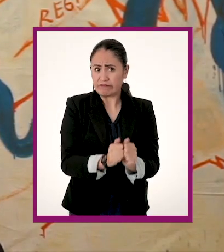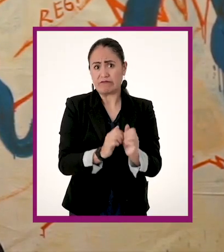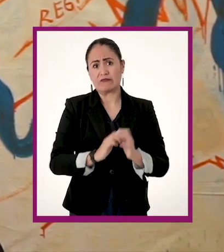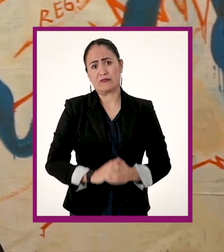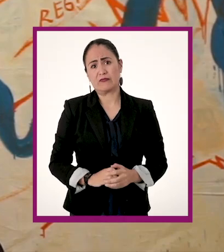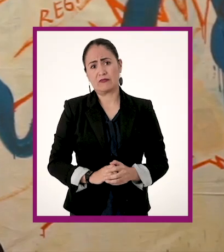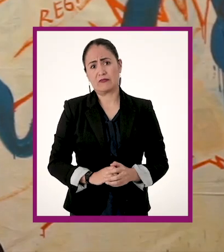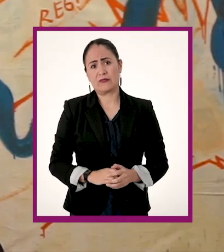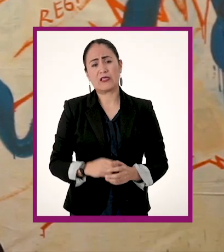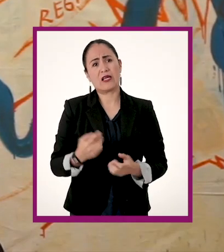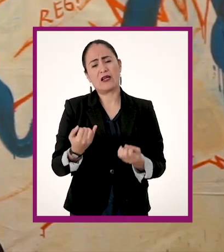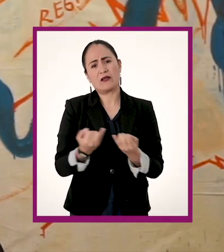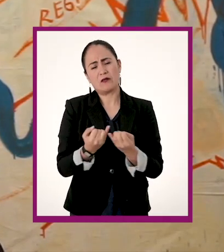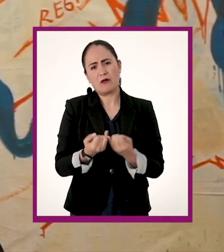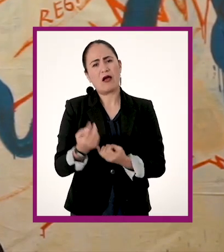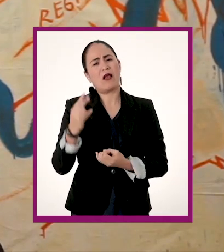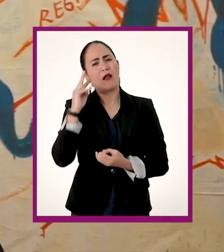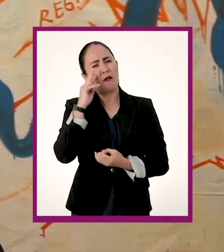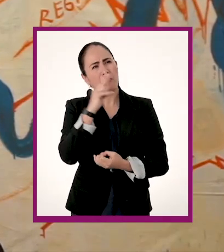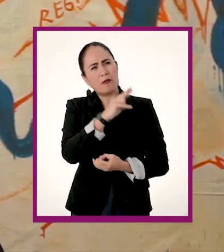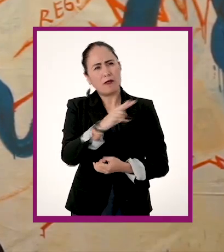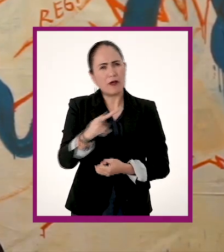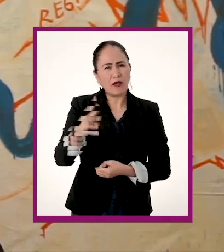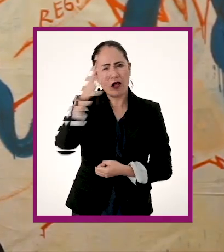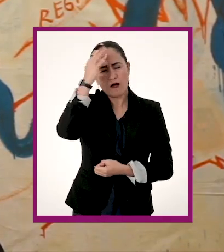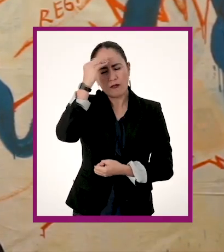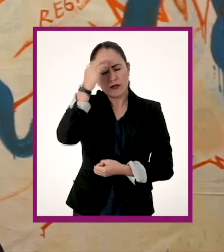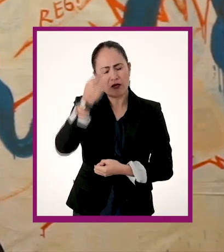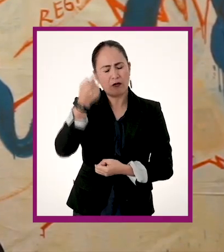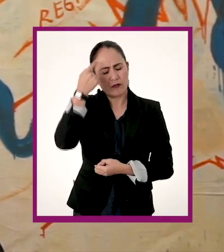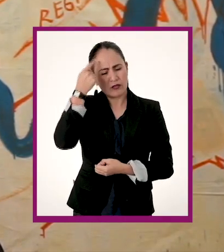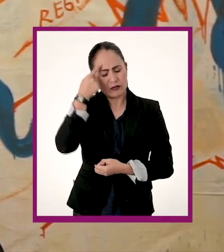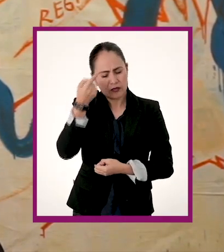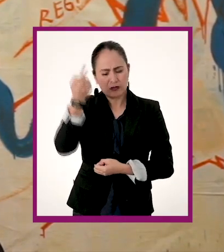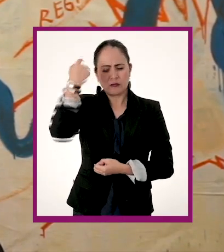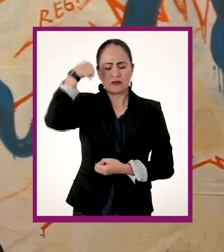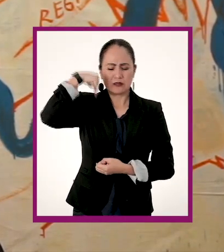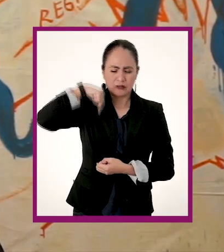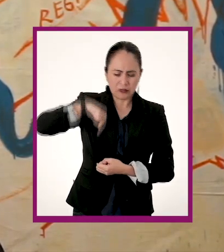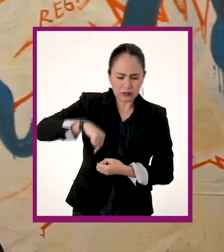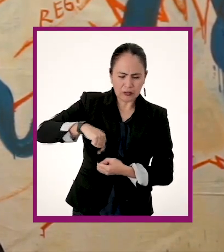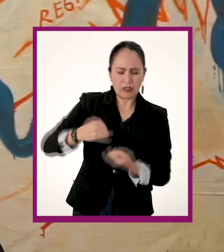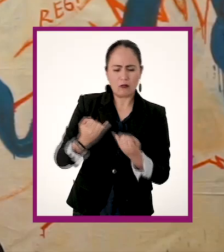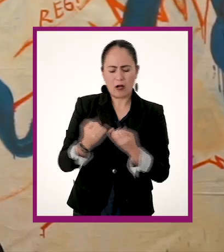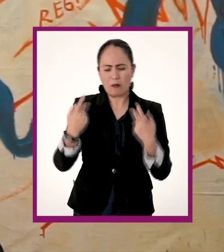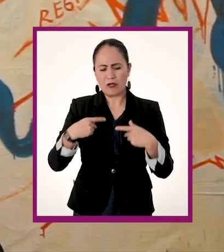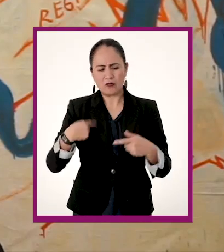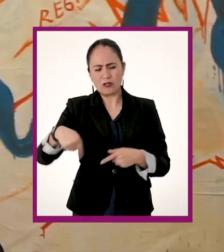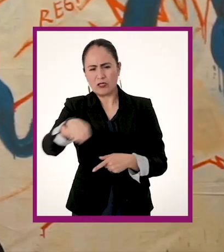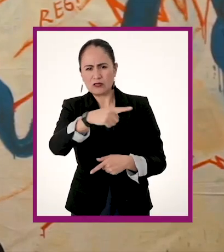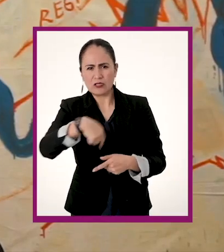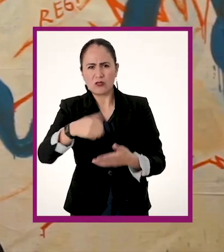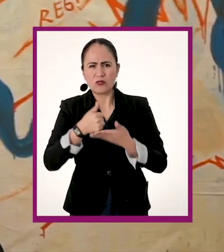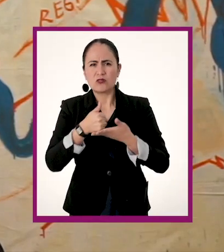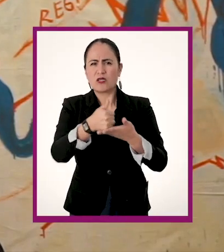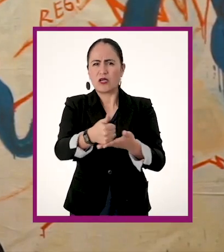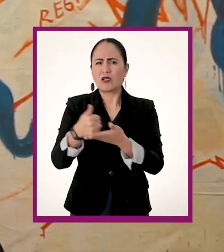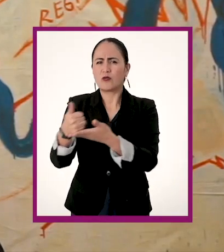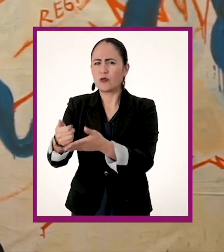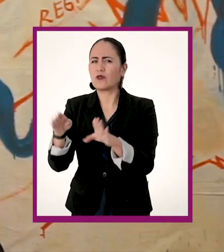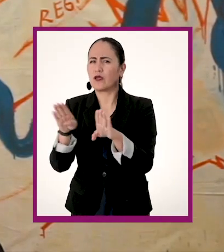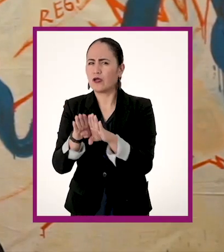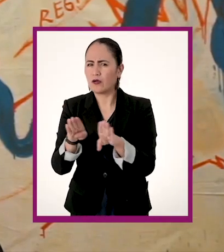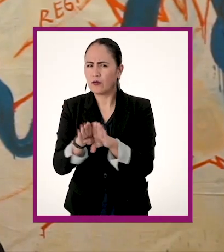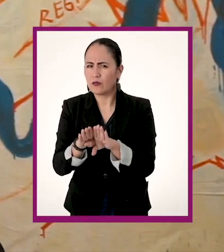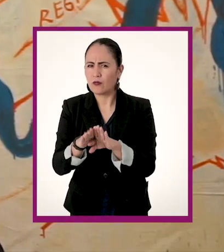confinarnos como con esta capacidad como contemplativa, introspectiva y de pensar en los